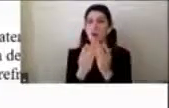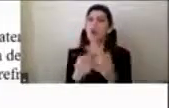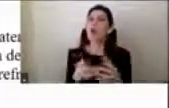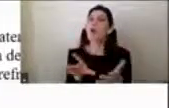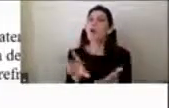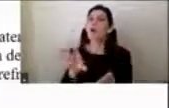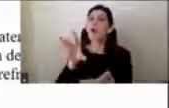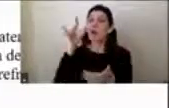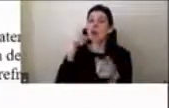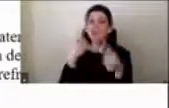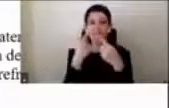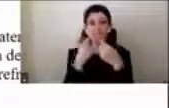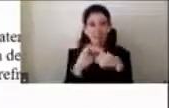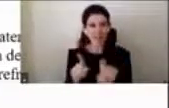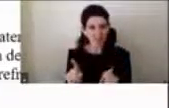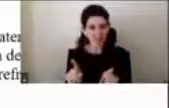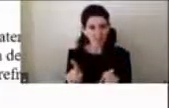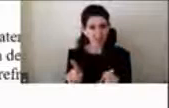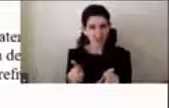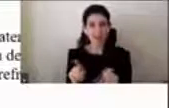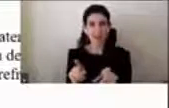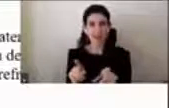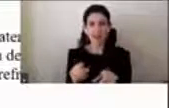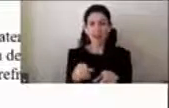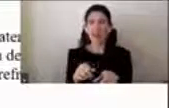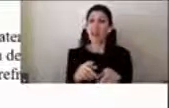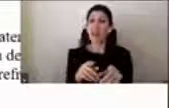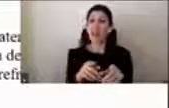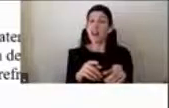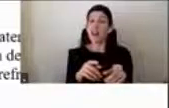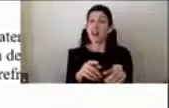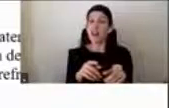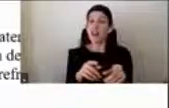estructuras entre las especies de primates que